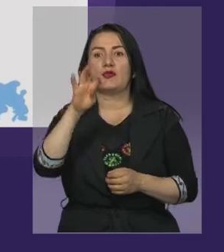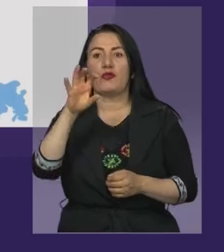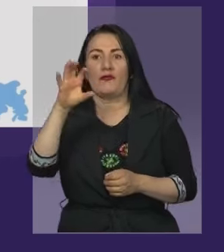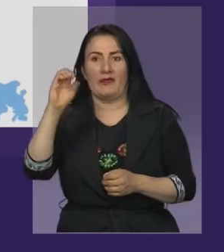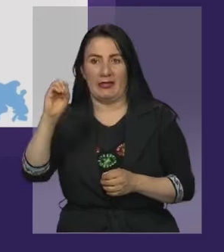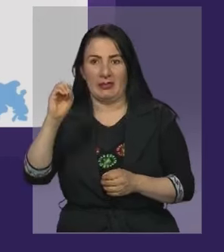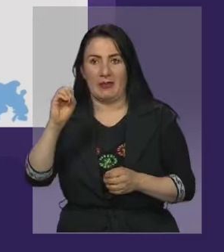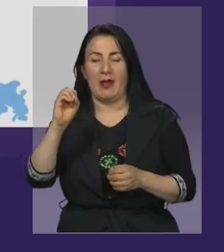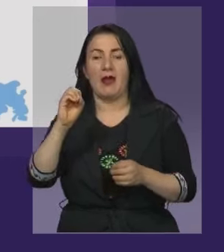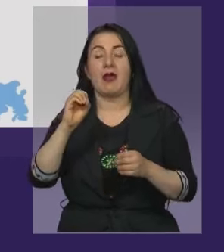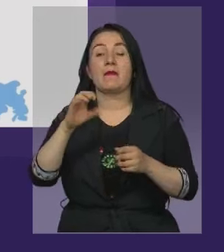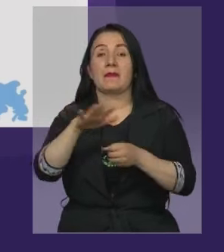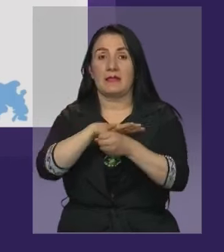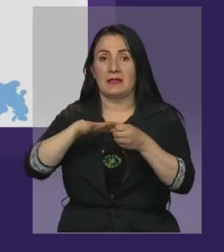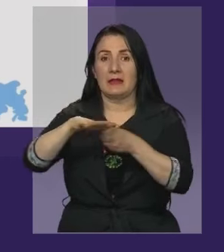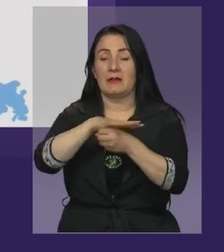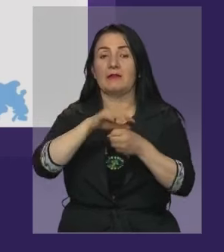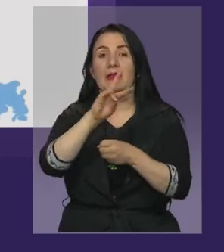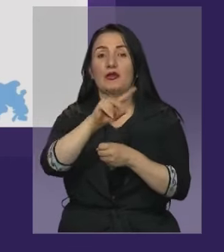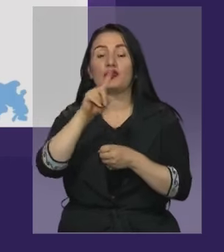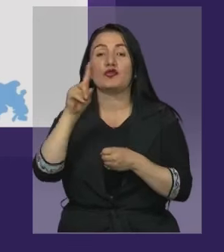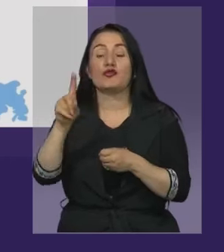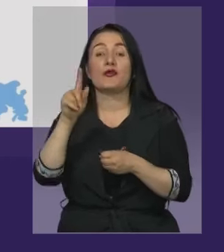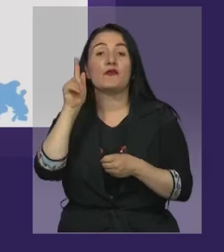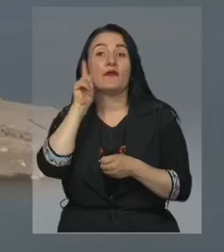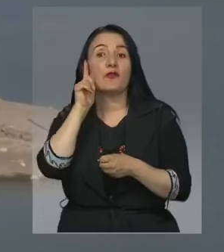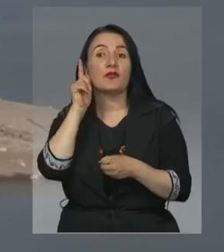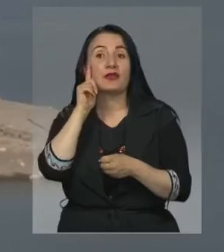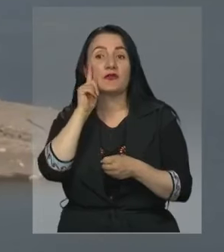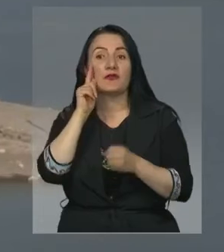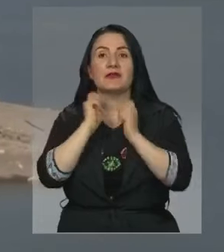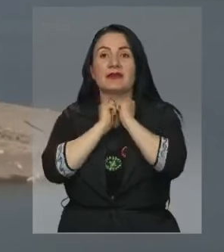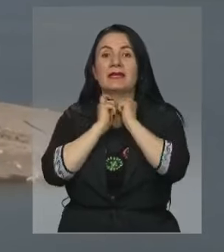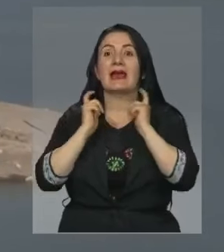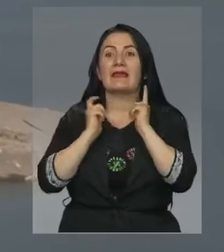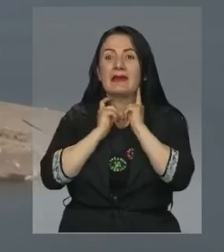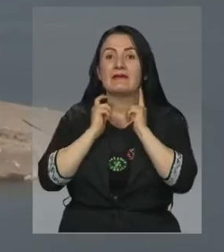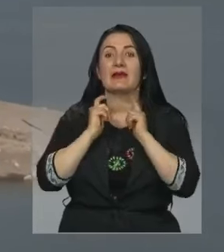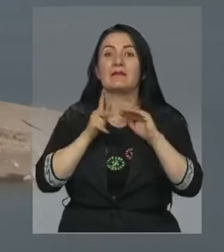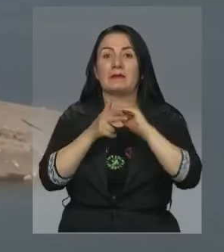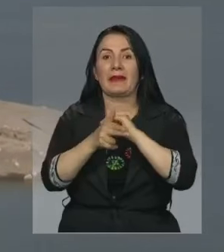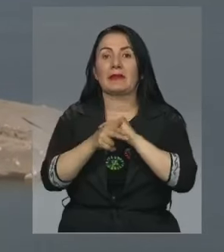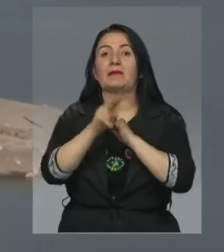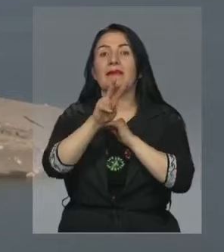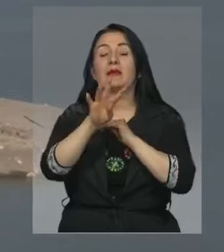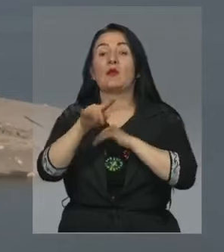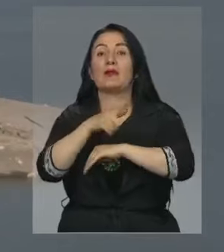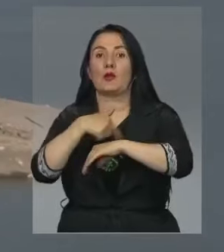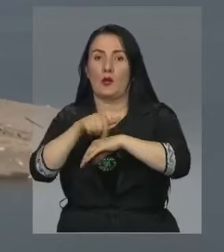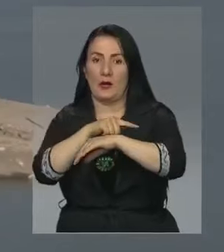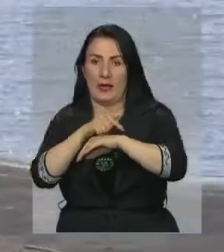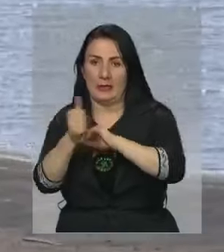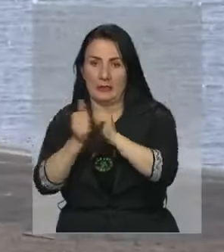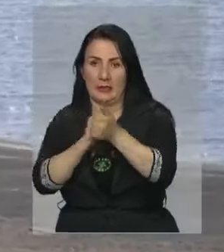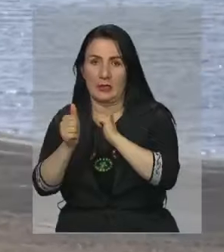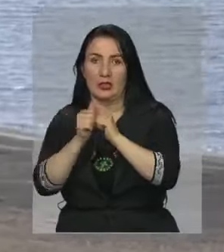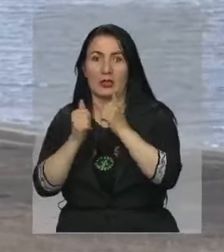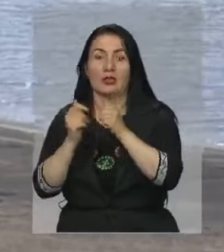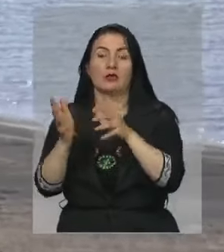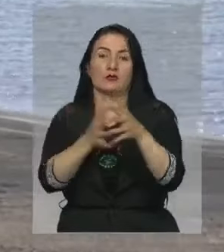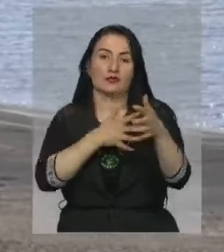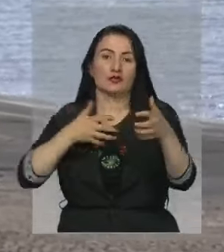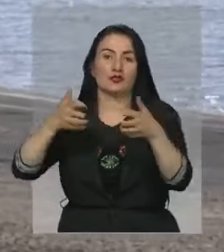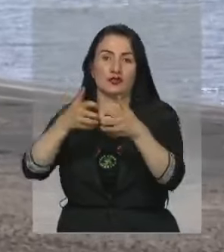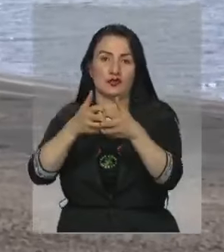de Engativá y 21 de Fontibón los que se quedarán sin el suministro de agua por 24 horas, así como la zona industrial del municipio